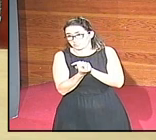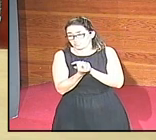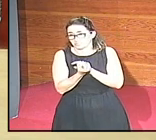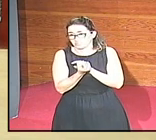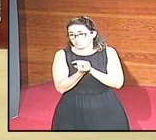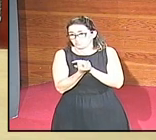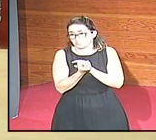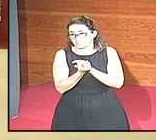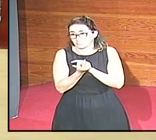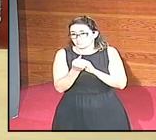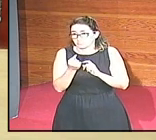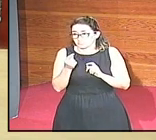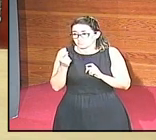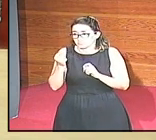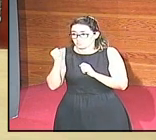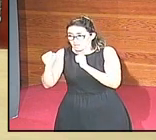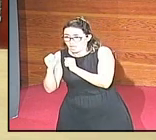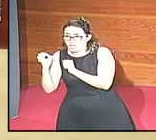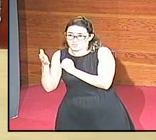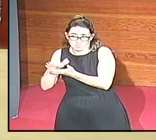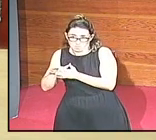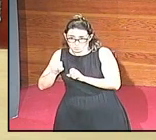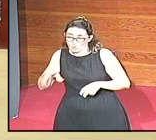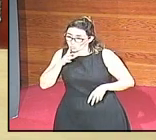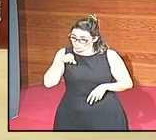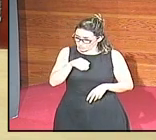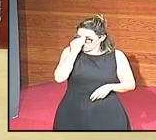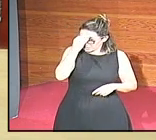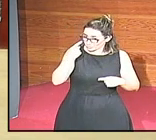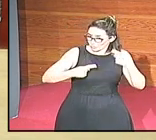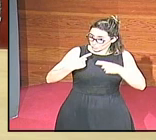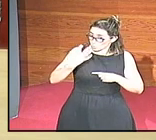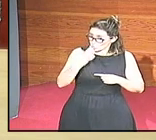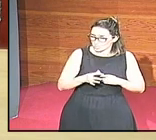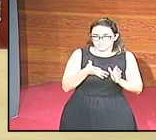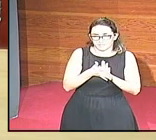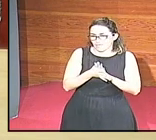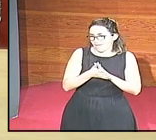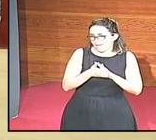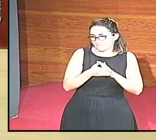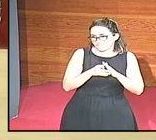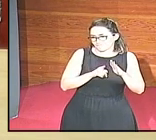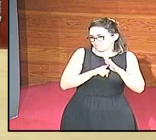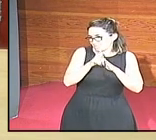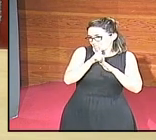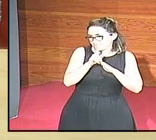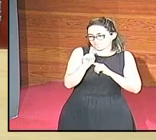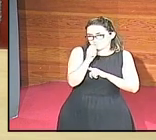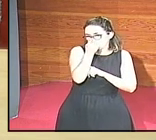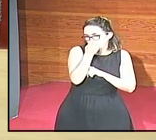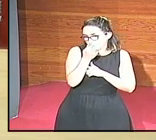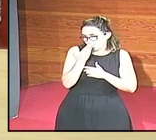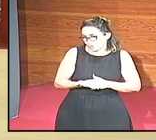el mayor avance que hemos conseguido. Y creo que en eso estamos todos juntos, o deberíamos estar todos